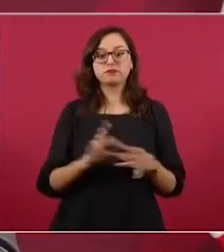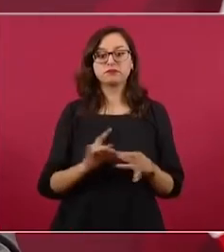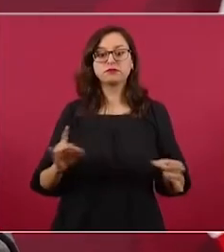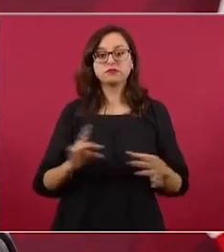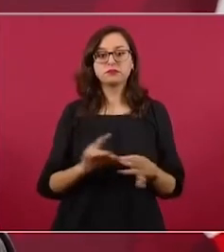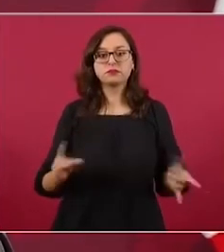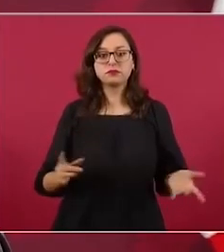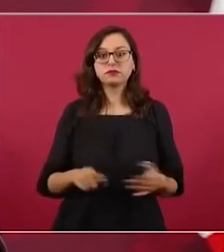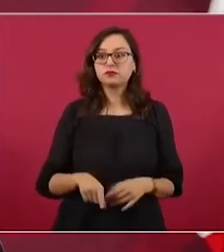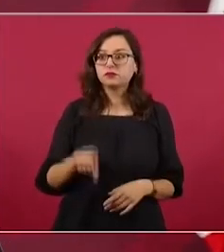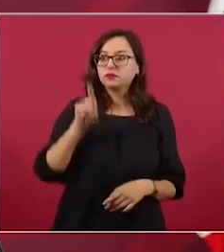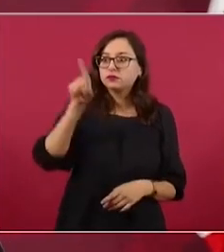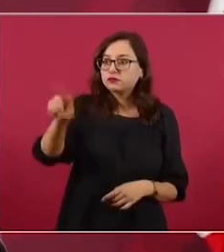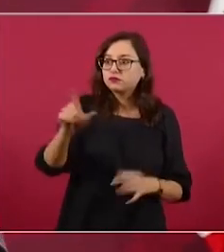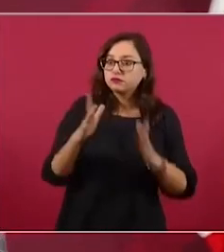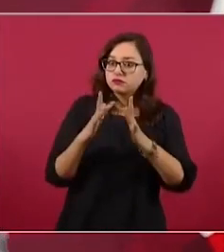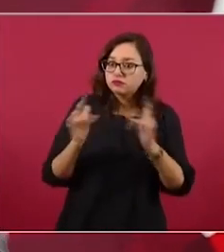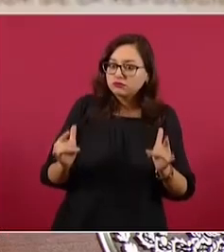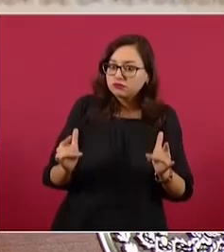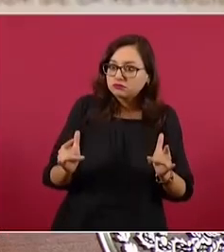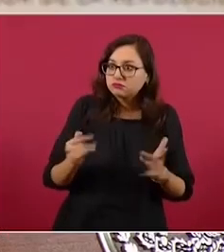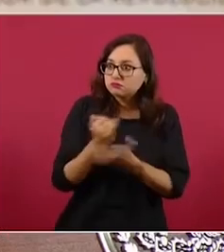los franceses. Es correcto.